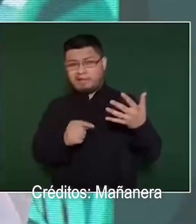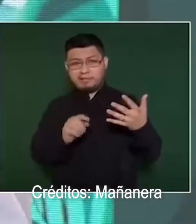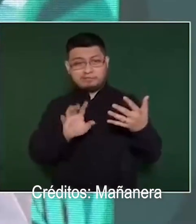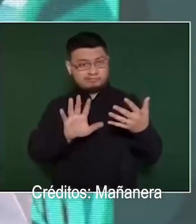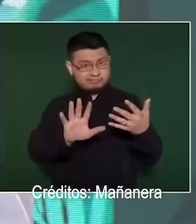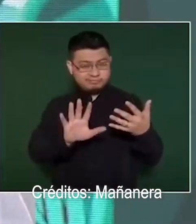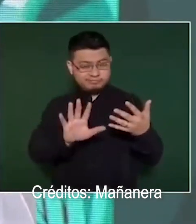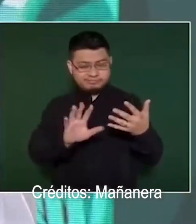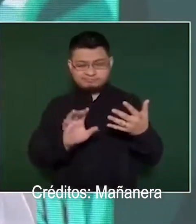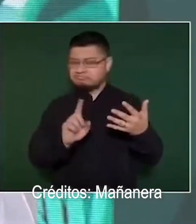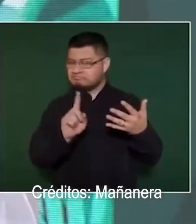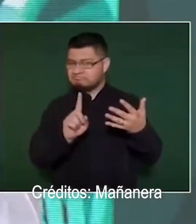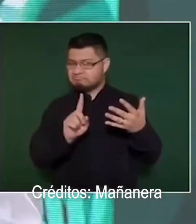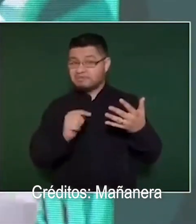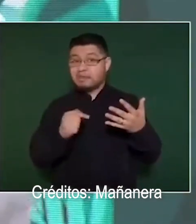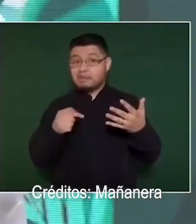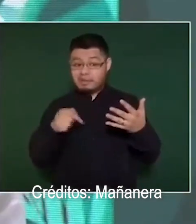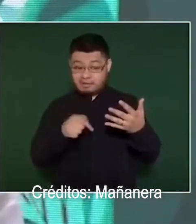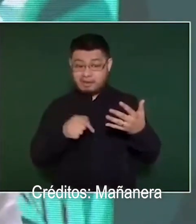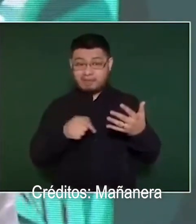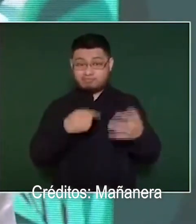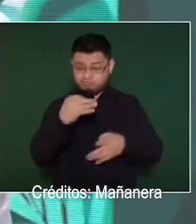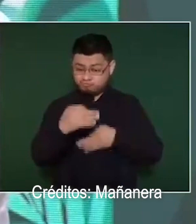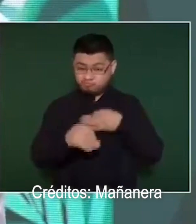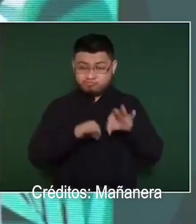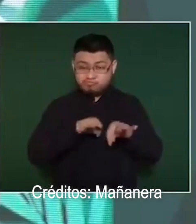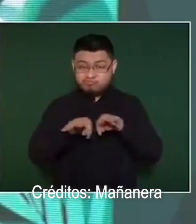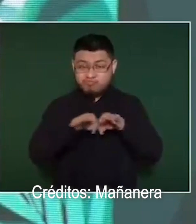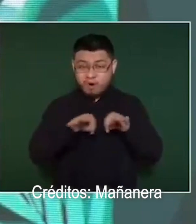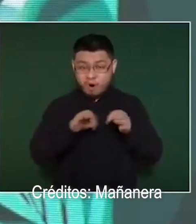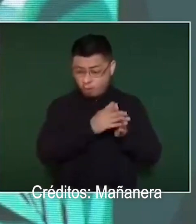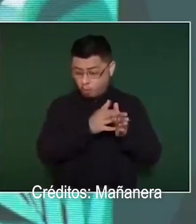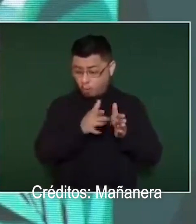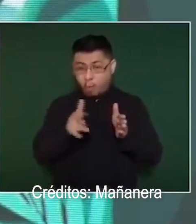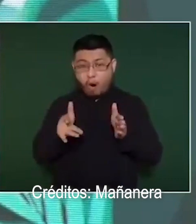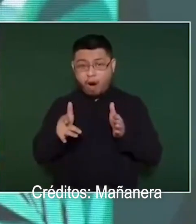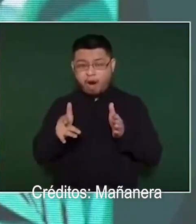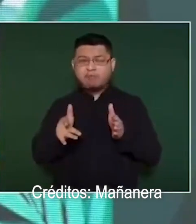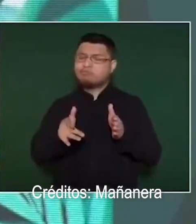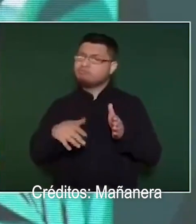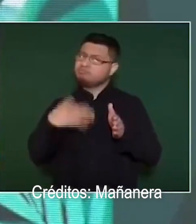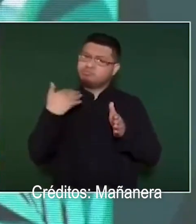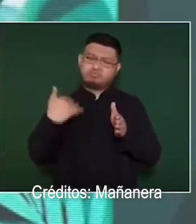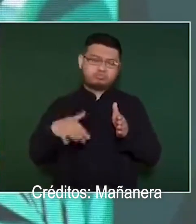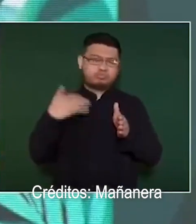una obra así en la actualidad en el mundo.